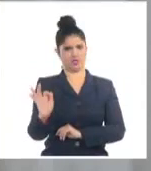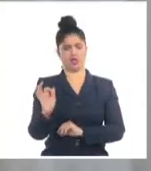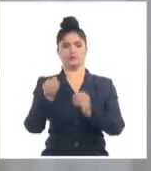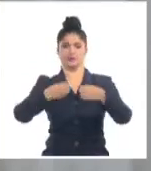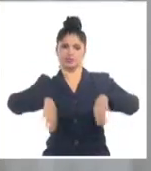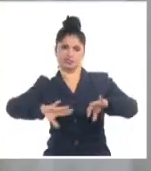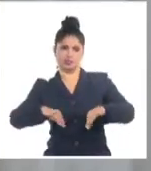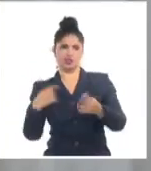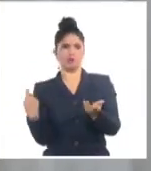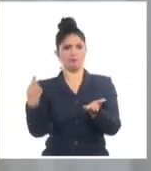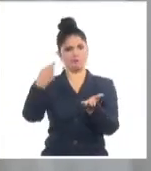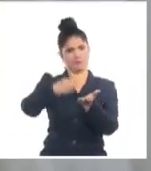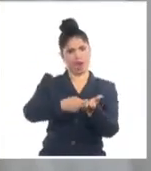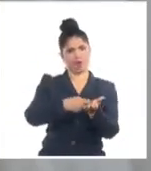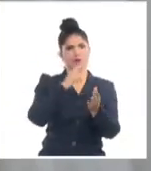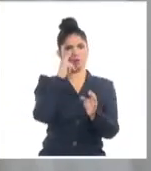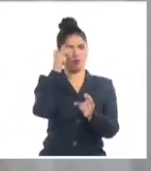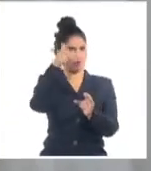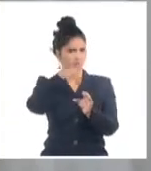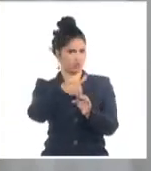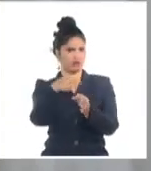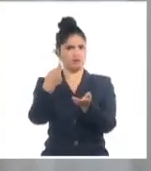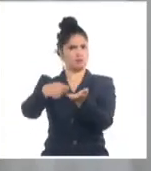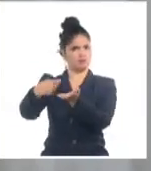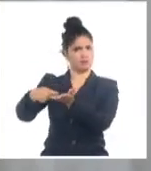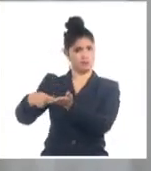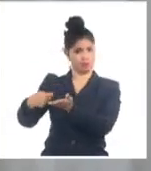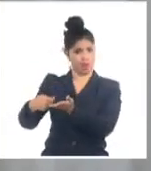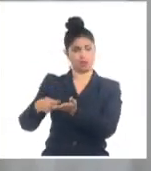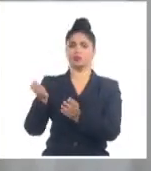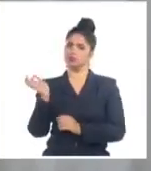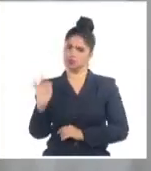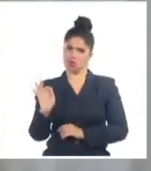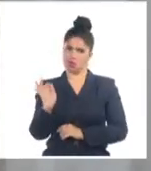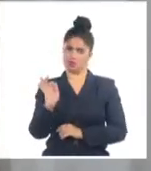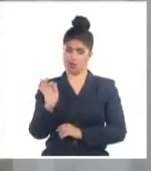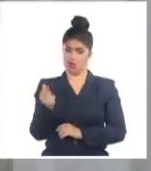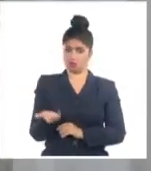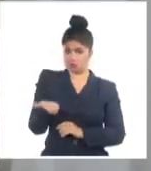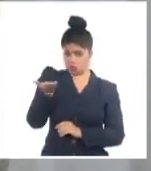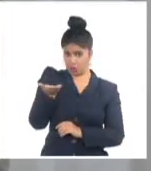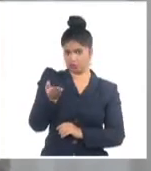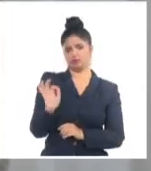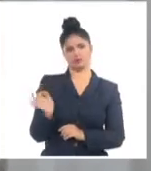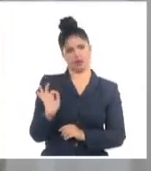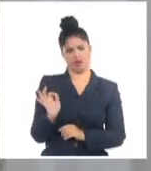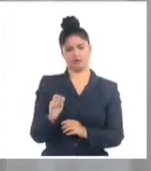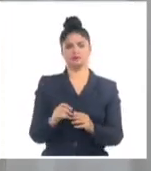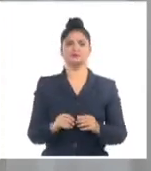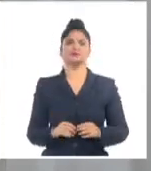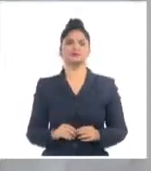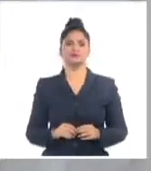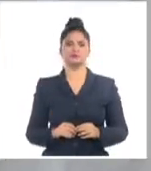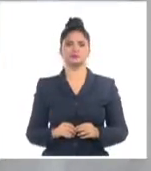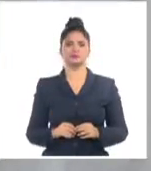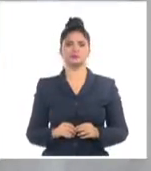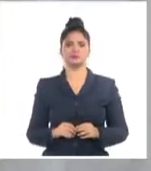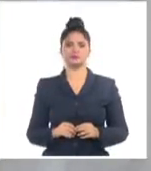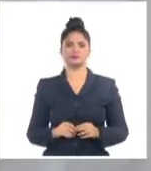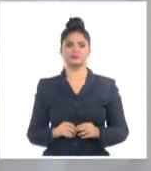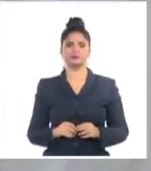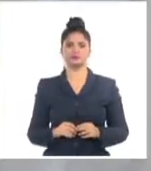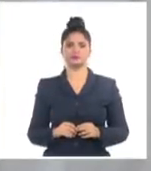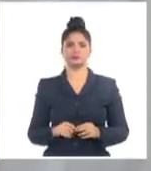los combustibles y su comercialización en una red seleccionada de servicentros a vender en divisas. En